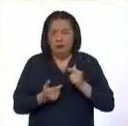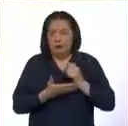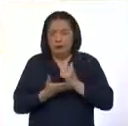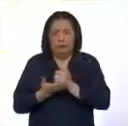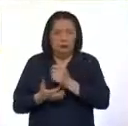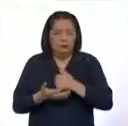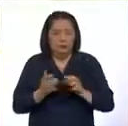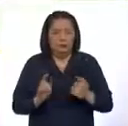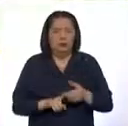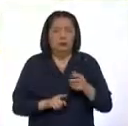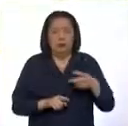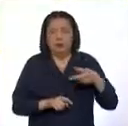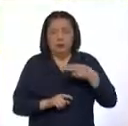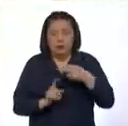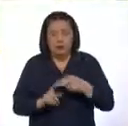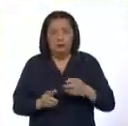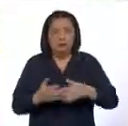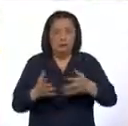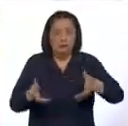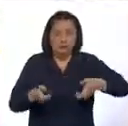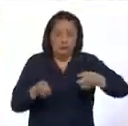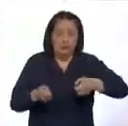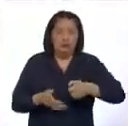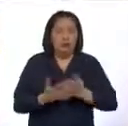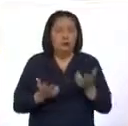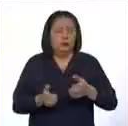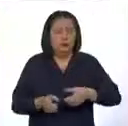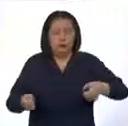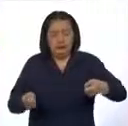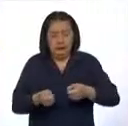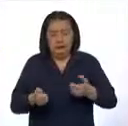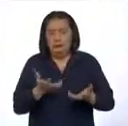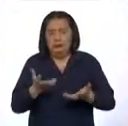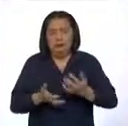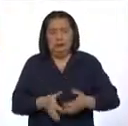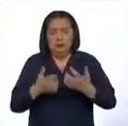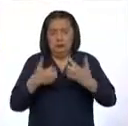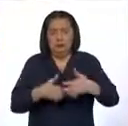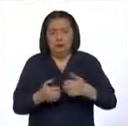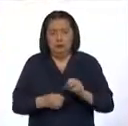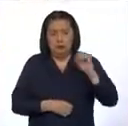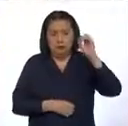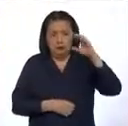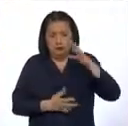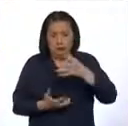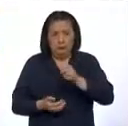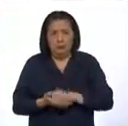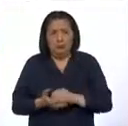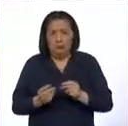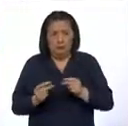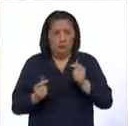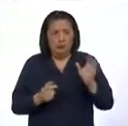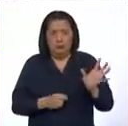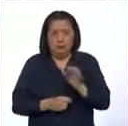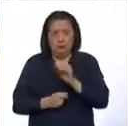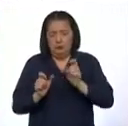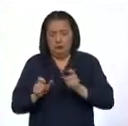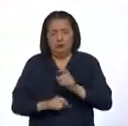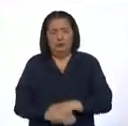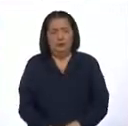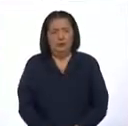por ejemplo alicates, ollas, cizañas y grupos electrógenos, que va a retribuir la luz inmediatamente a toda la